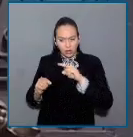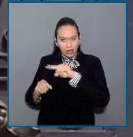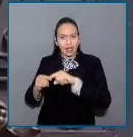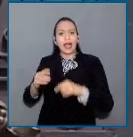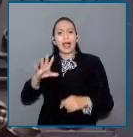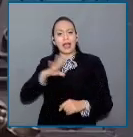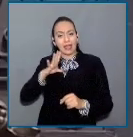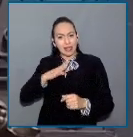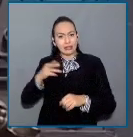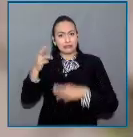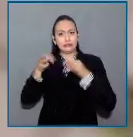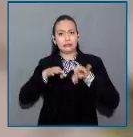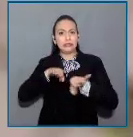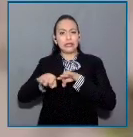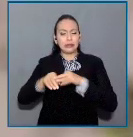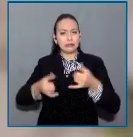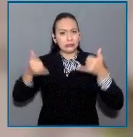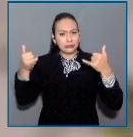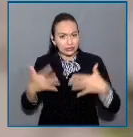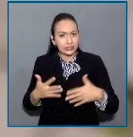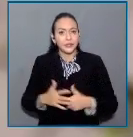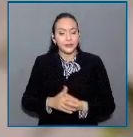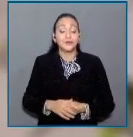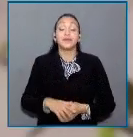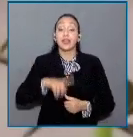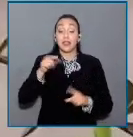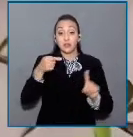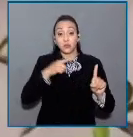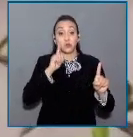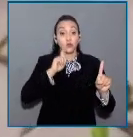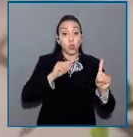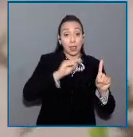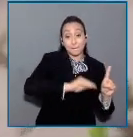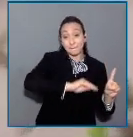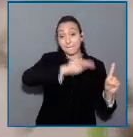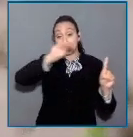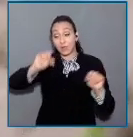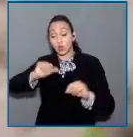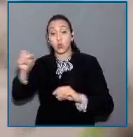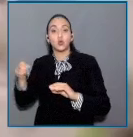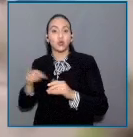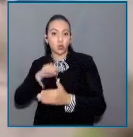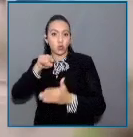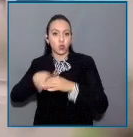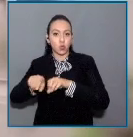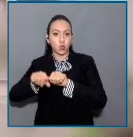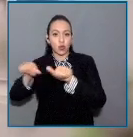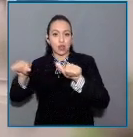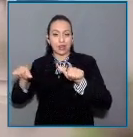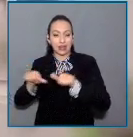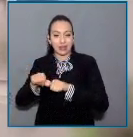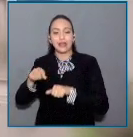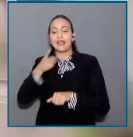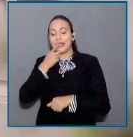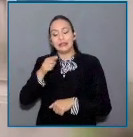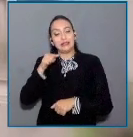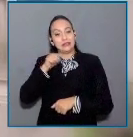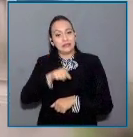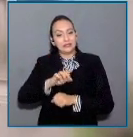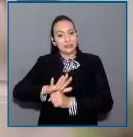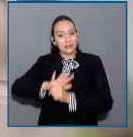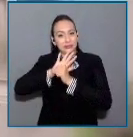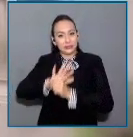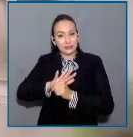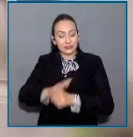sido trasladada al departamento de 33 bajo un alto grado de estrés emocional. Tras valorar